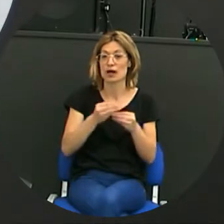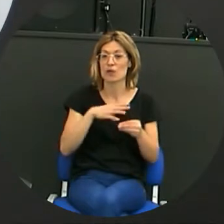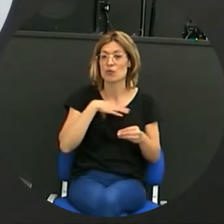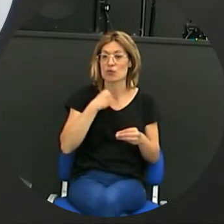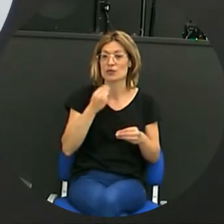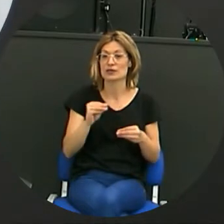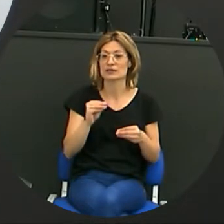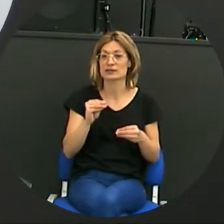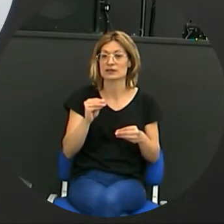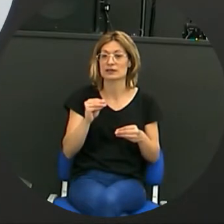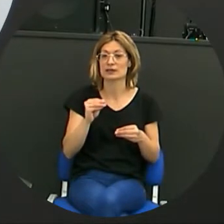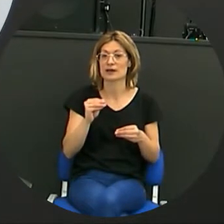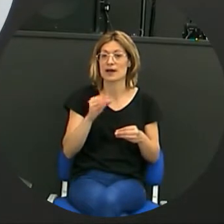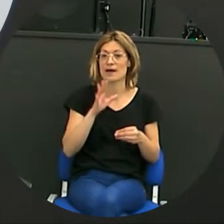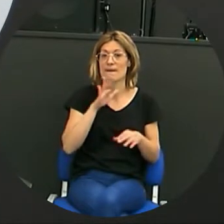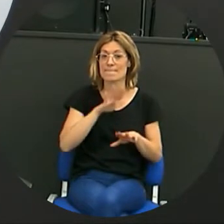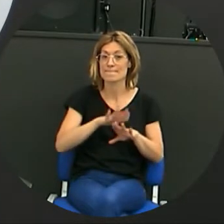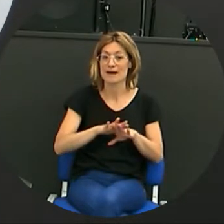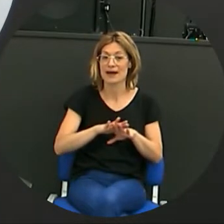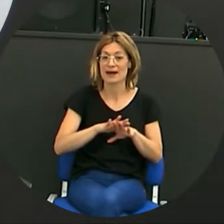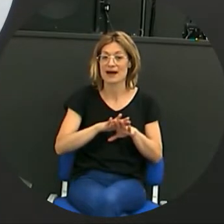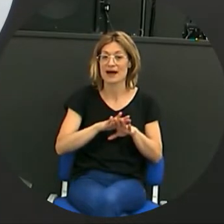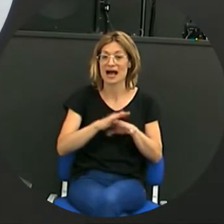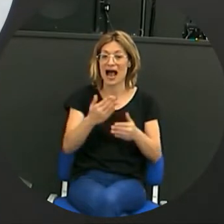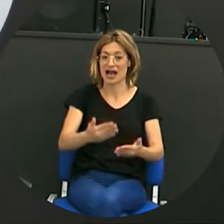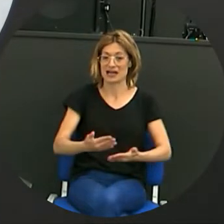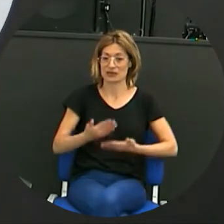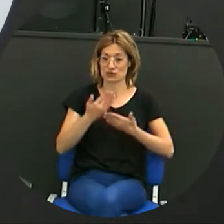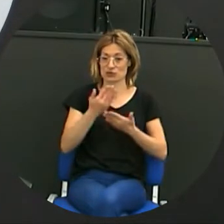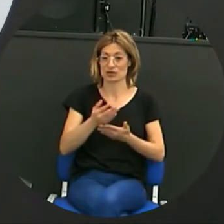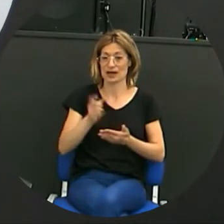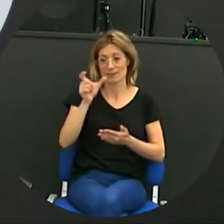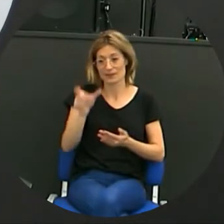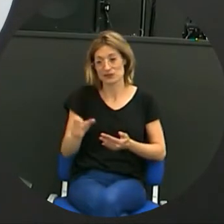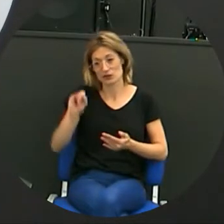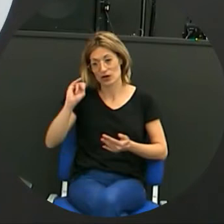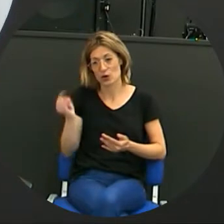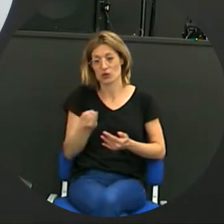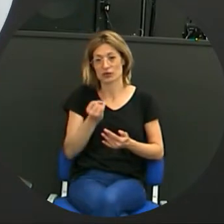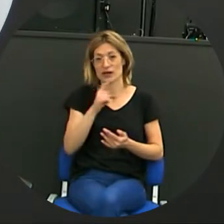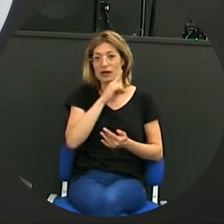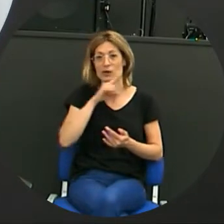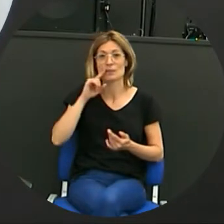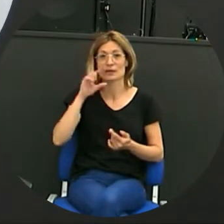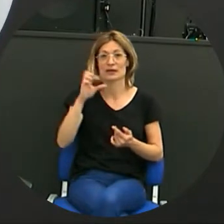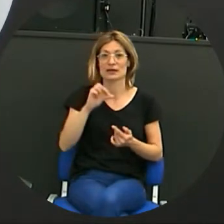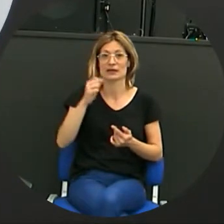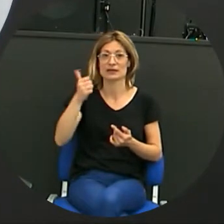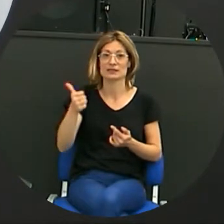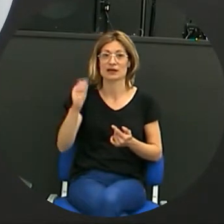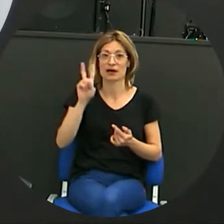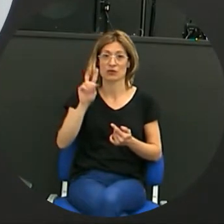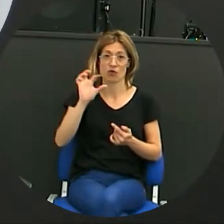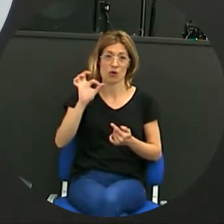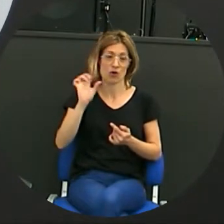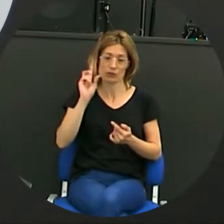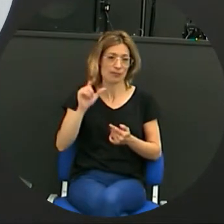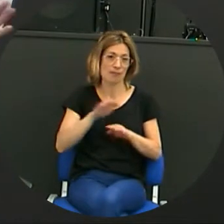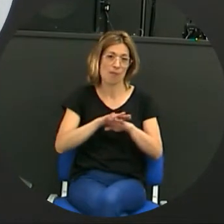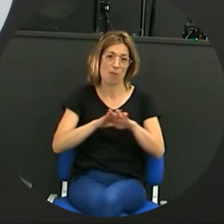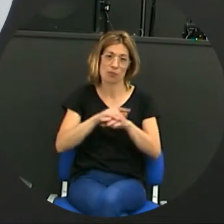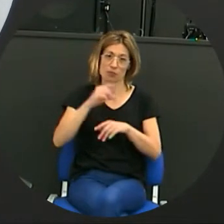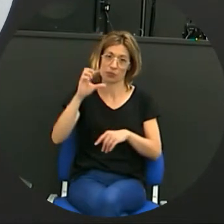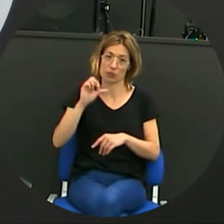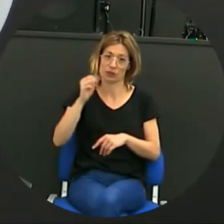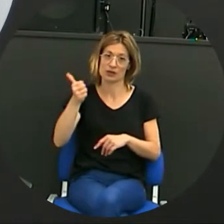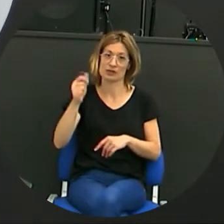instrumento, que era Saulo de Tarso. Por ello te bendigo, para que no te frustre, no te